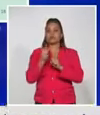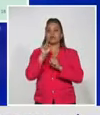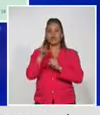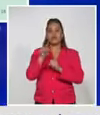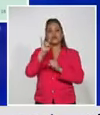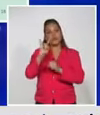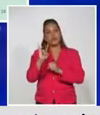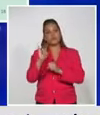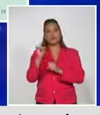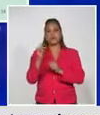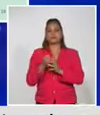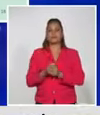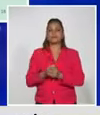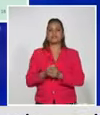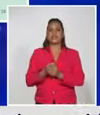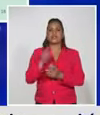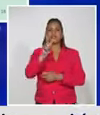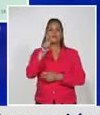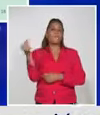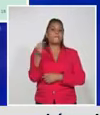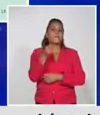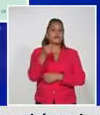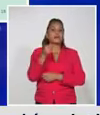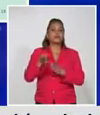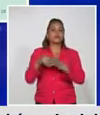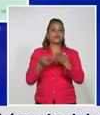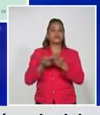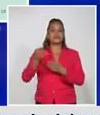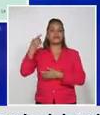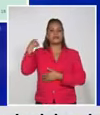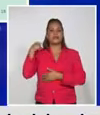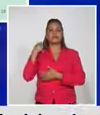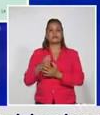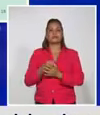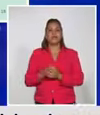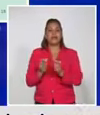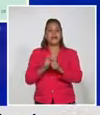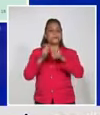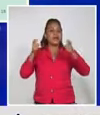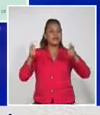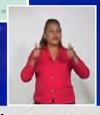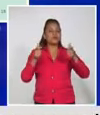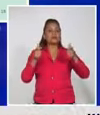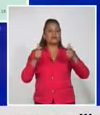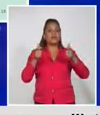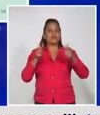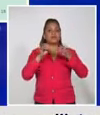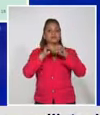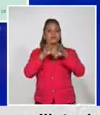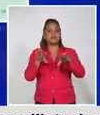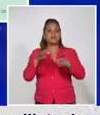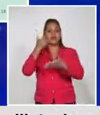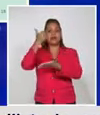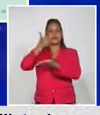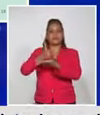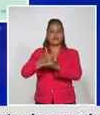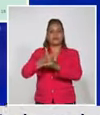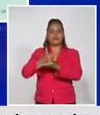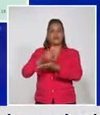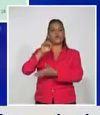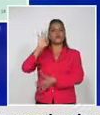que el día anterior, el mayor número, que es donde ellos mantienen transmisión, en Guantánamo cabecera